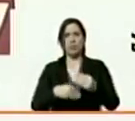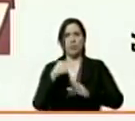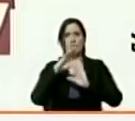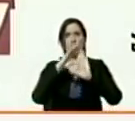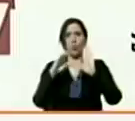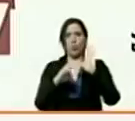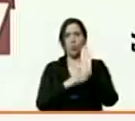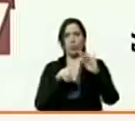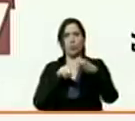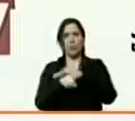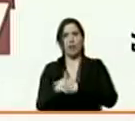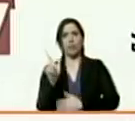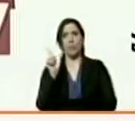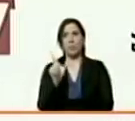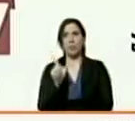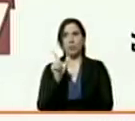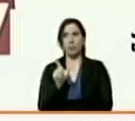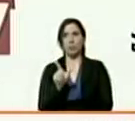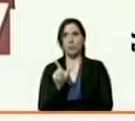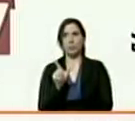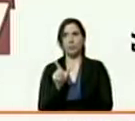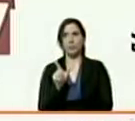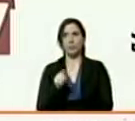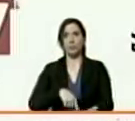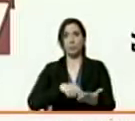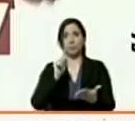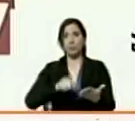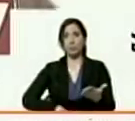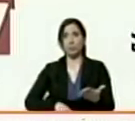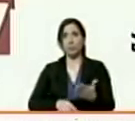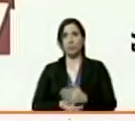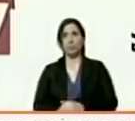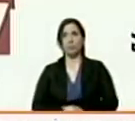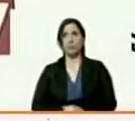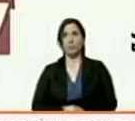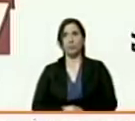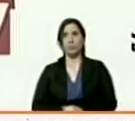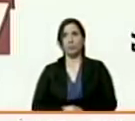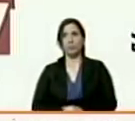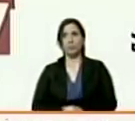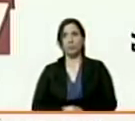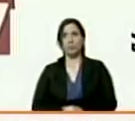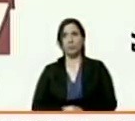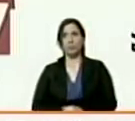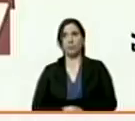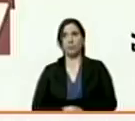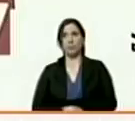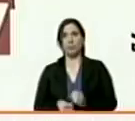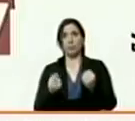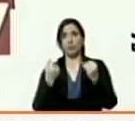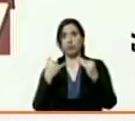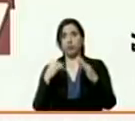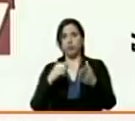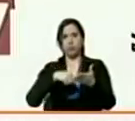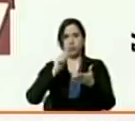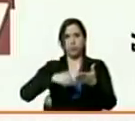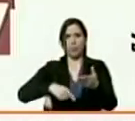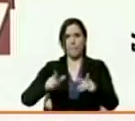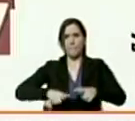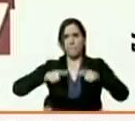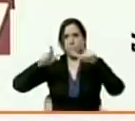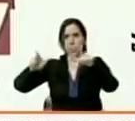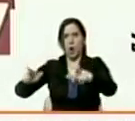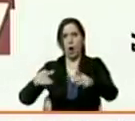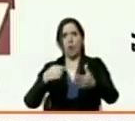dentro del partido y firmamos, yo en ese caso pues lo firmé, una cantidad de diplomas. Tenemos